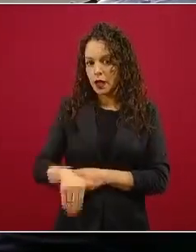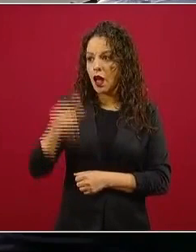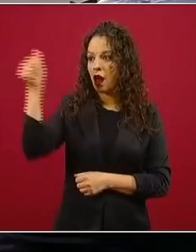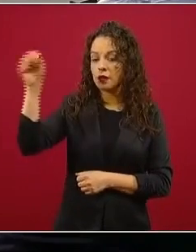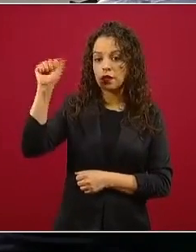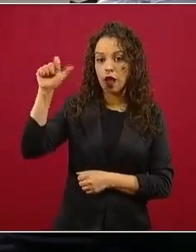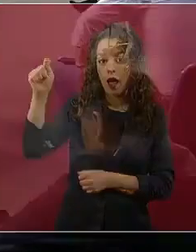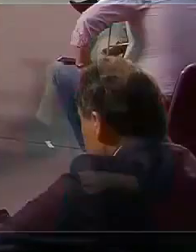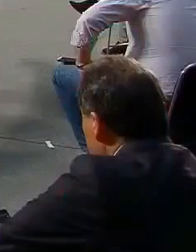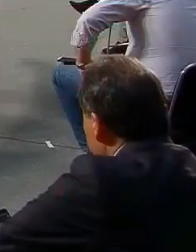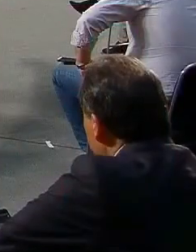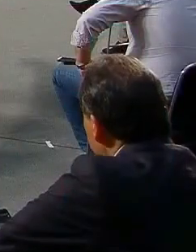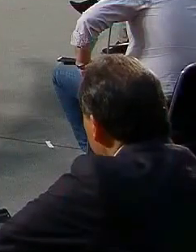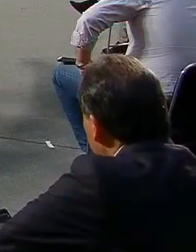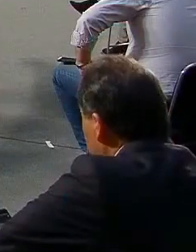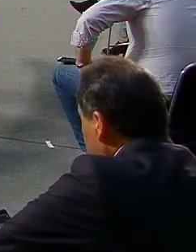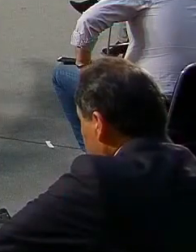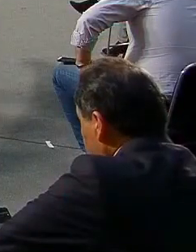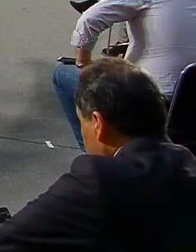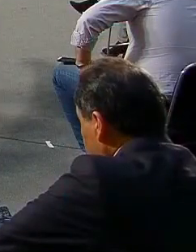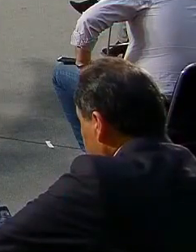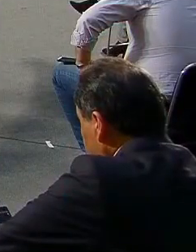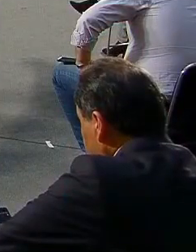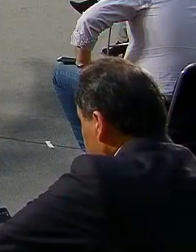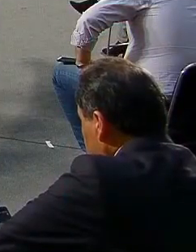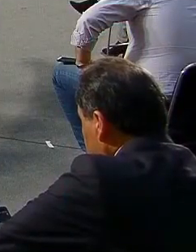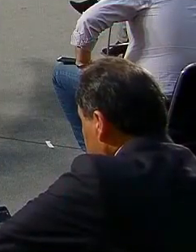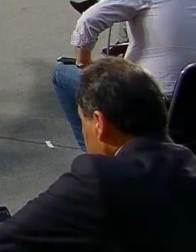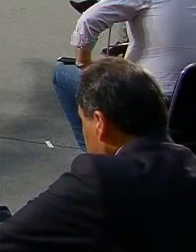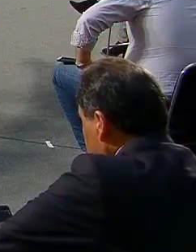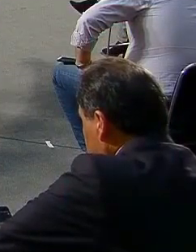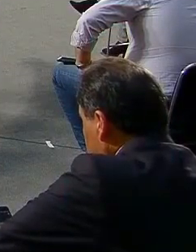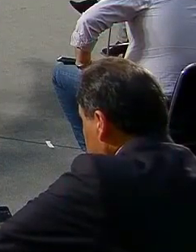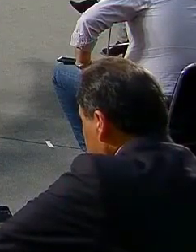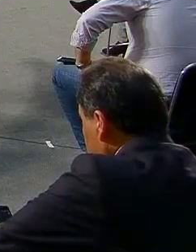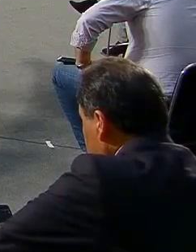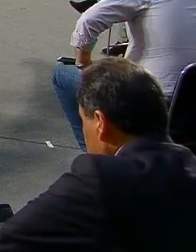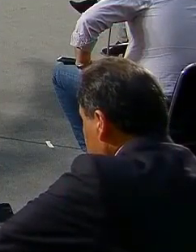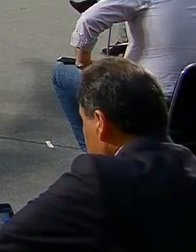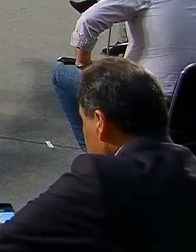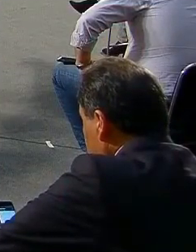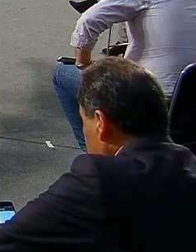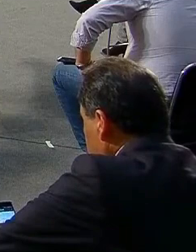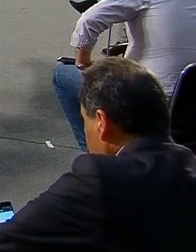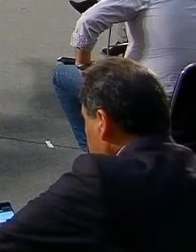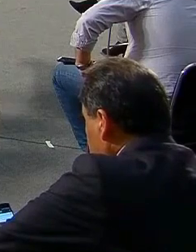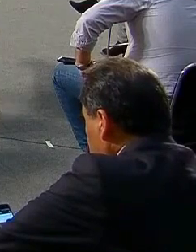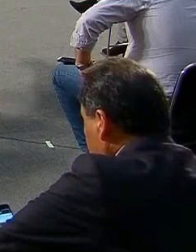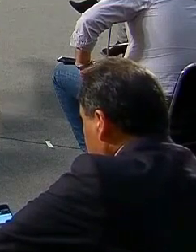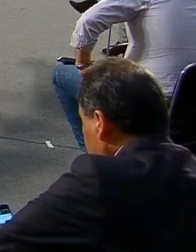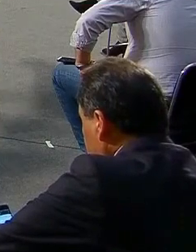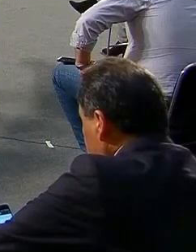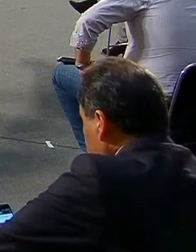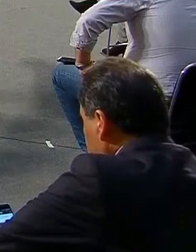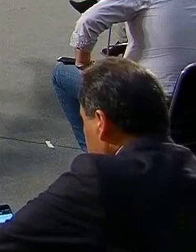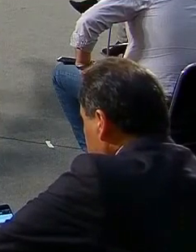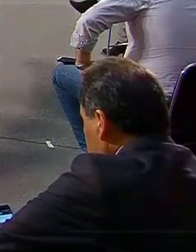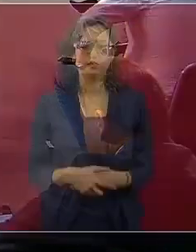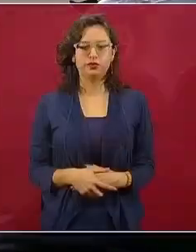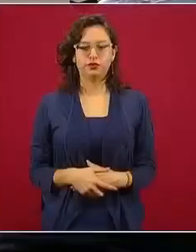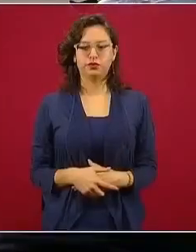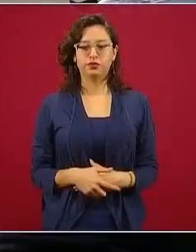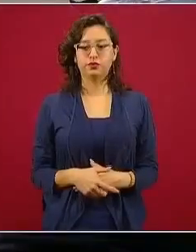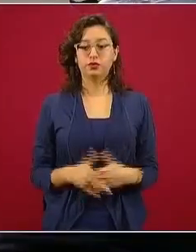hicieran una revisión de las empresas para ver cuáles se relacionaban con posibles empresas